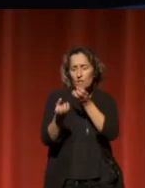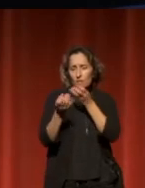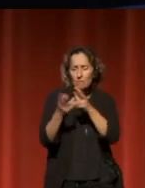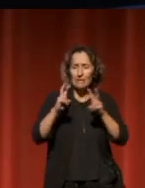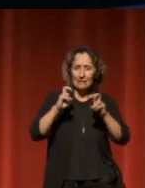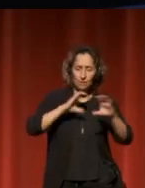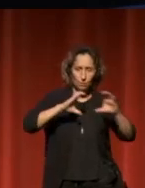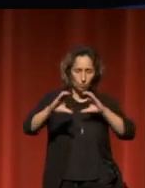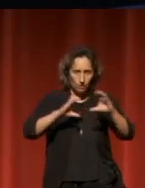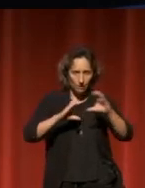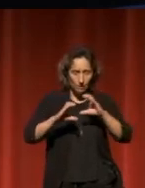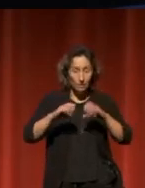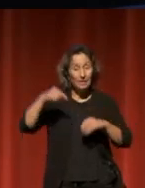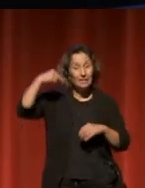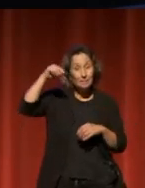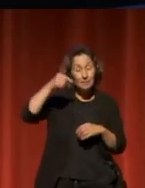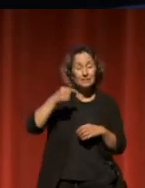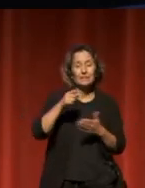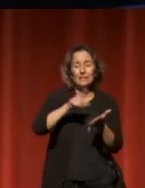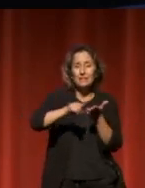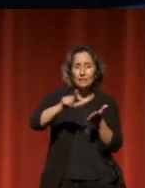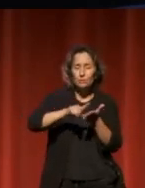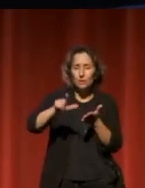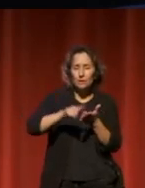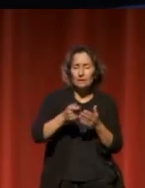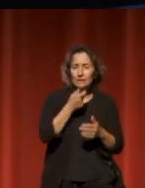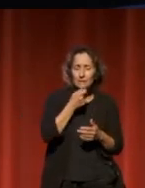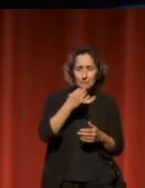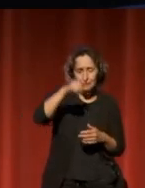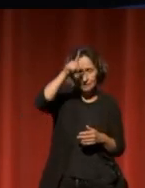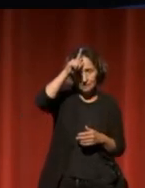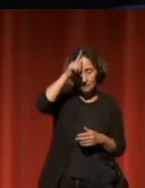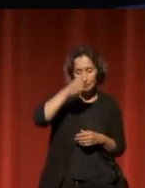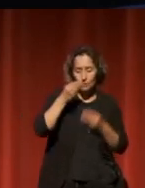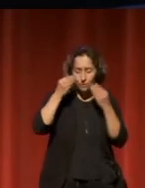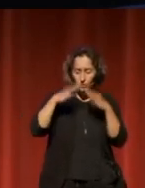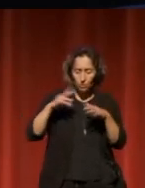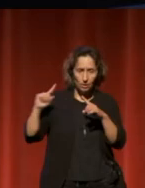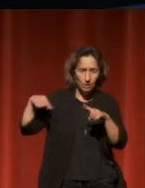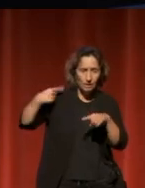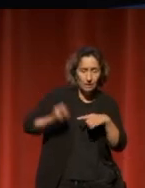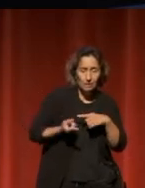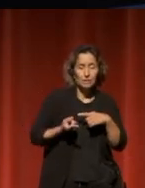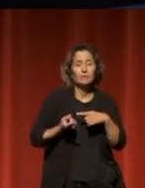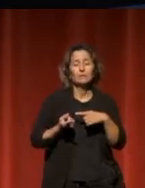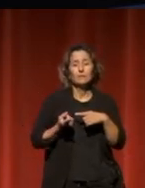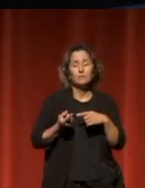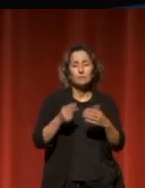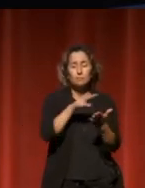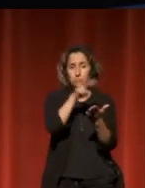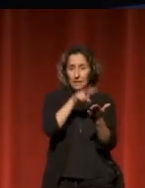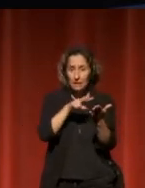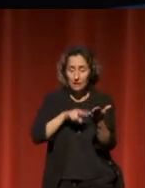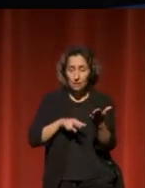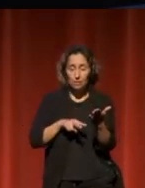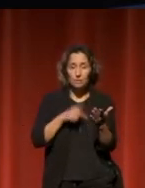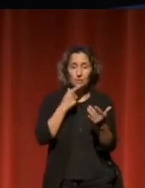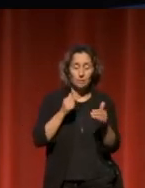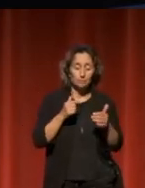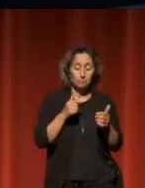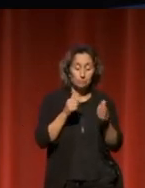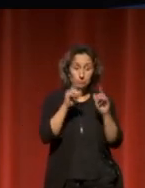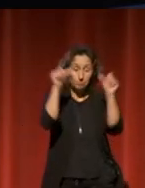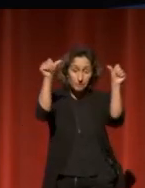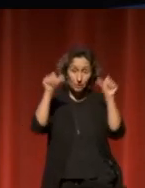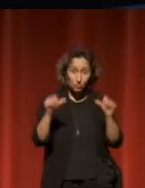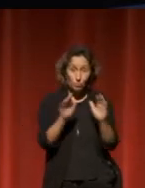Comunicación, máster en Literatura Inglesa y Germánica, licenciado en Historia, posgrado de Prescripción Lectora y diplomado en Biblioteconomía